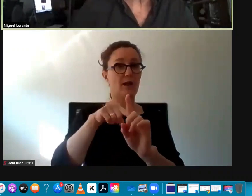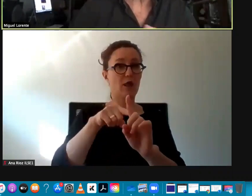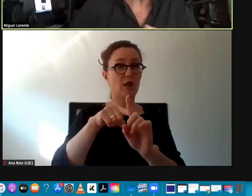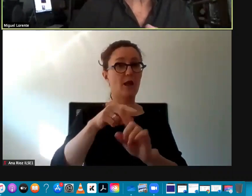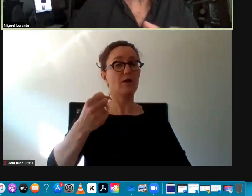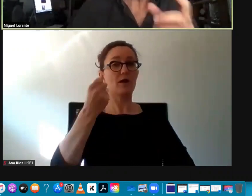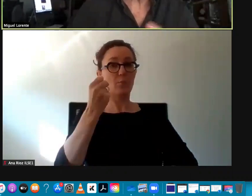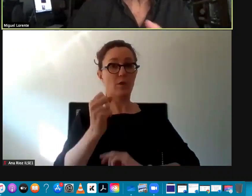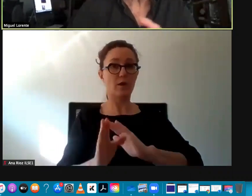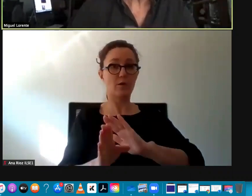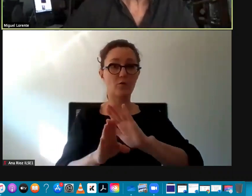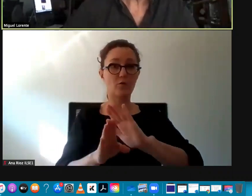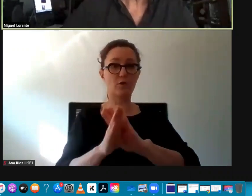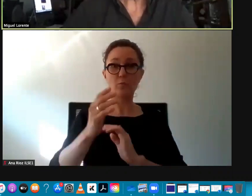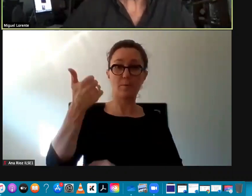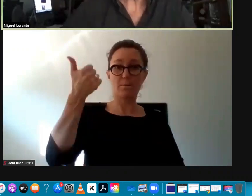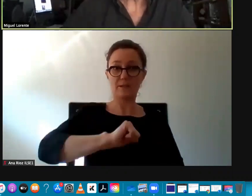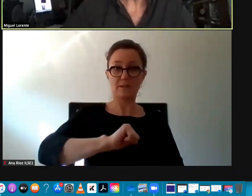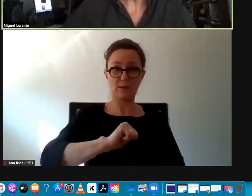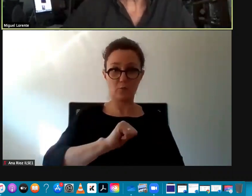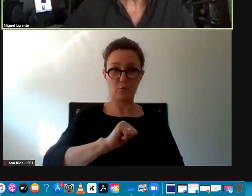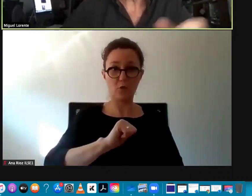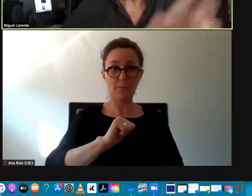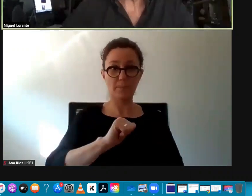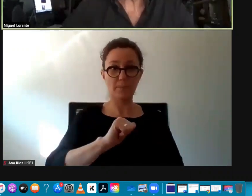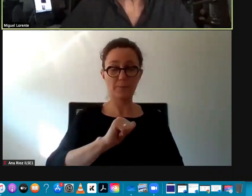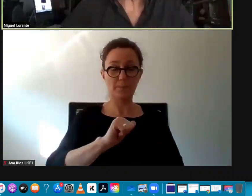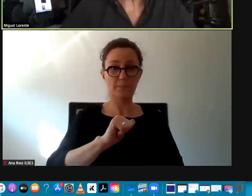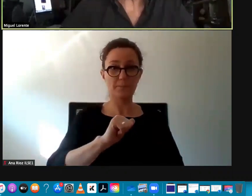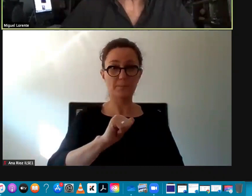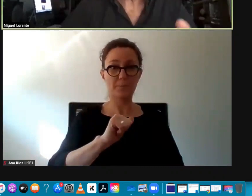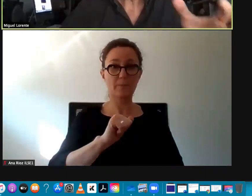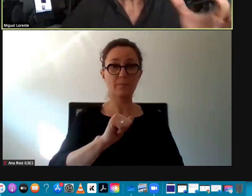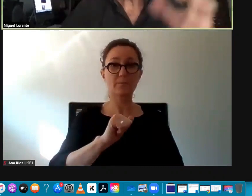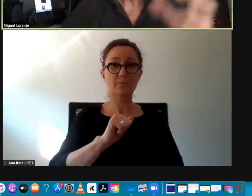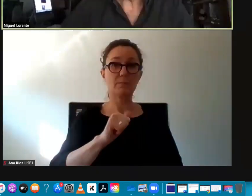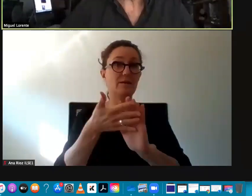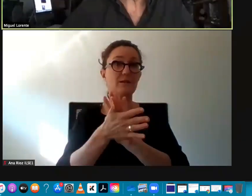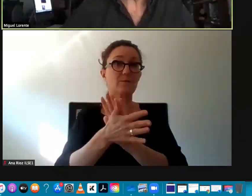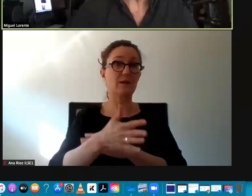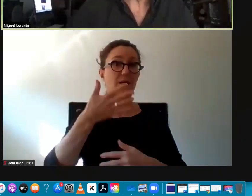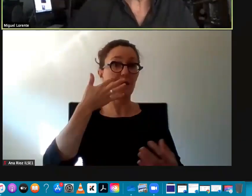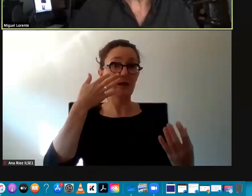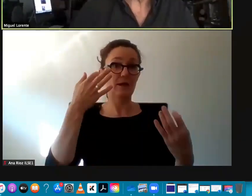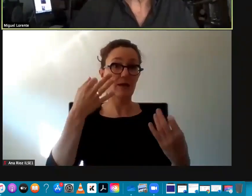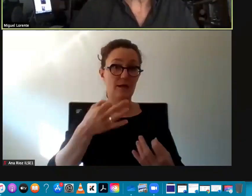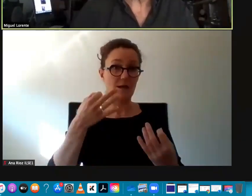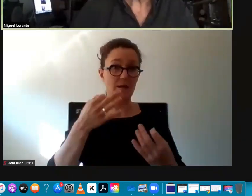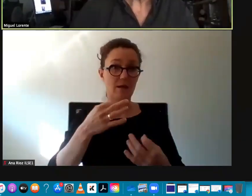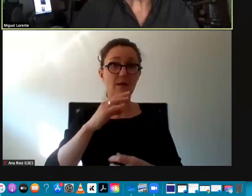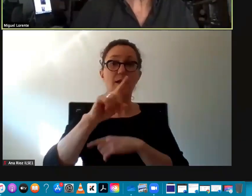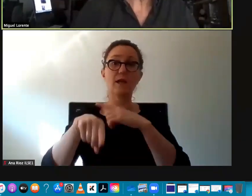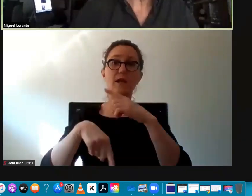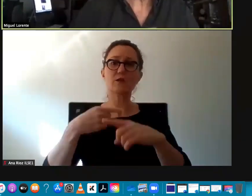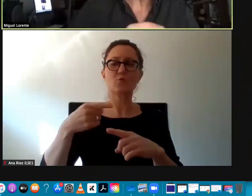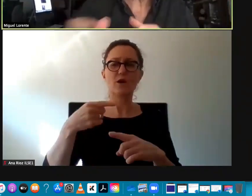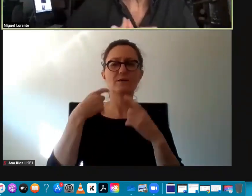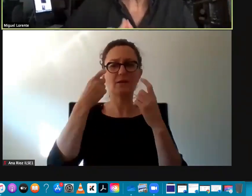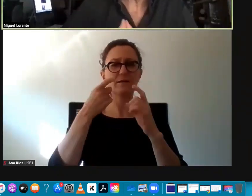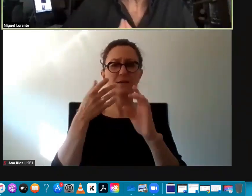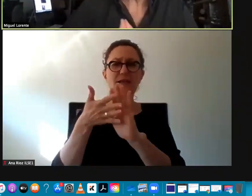manera lideran o determinan la realidad y luego le dan significado. Y en ese